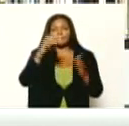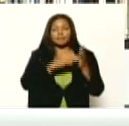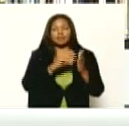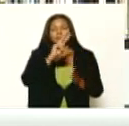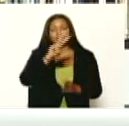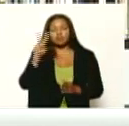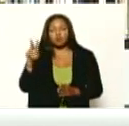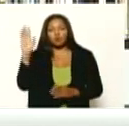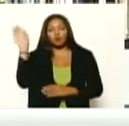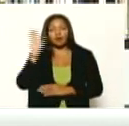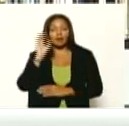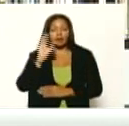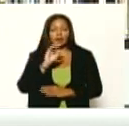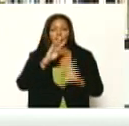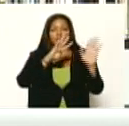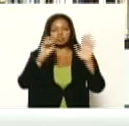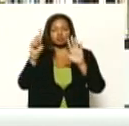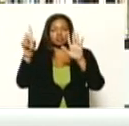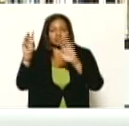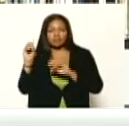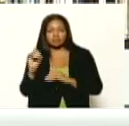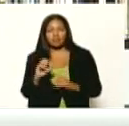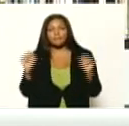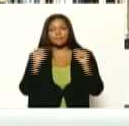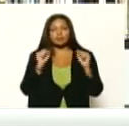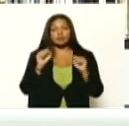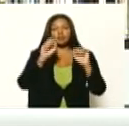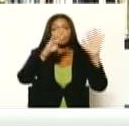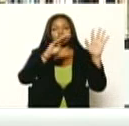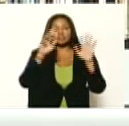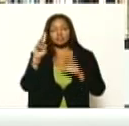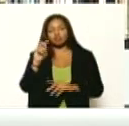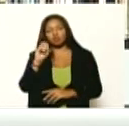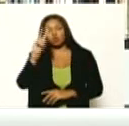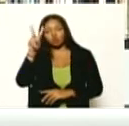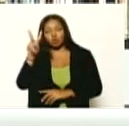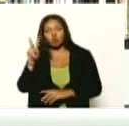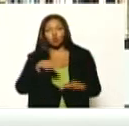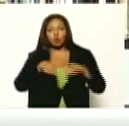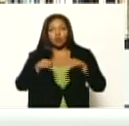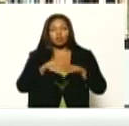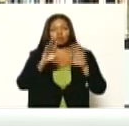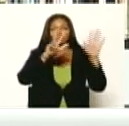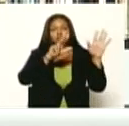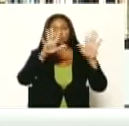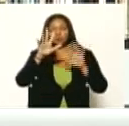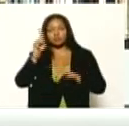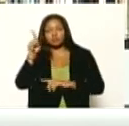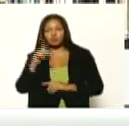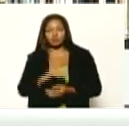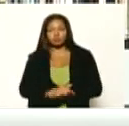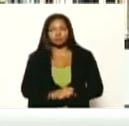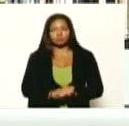Caracas 970, Mérida 902, Cojedes 851, Barina